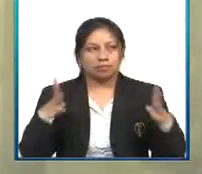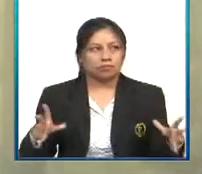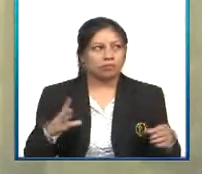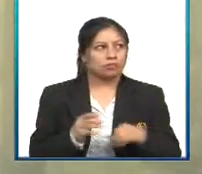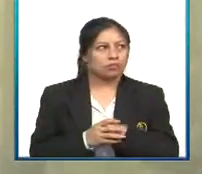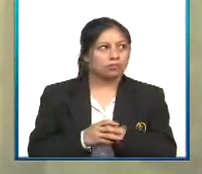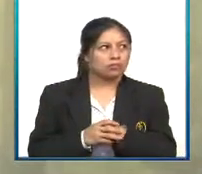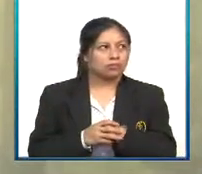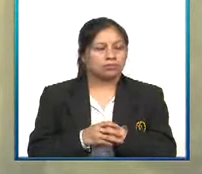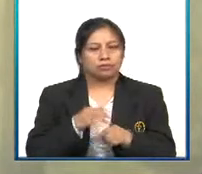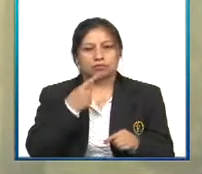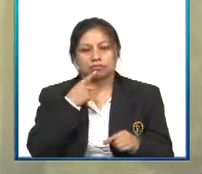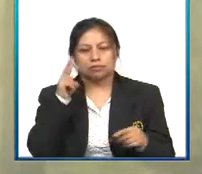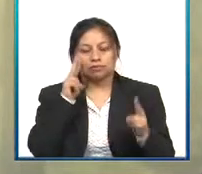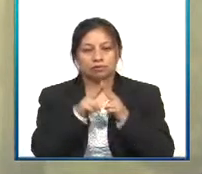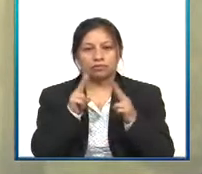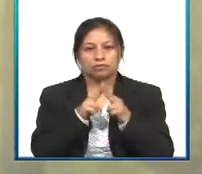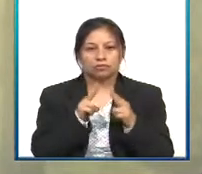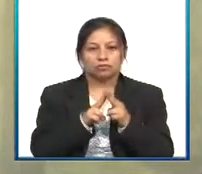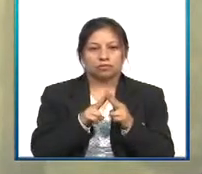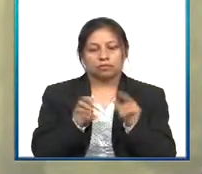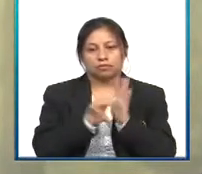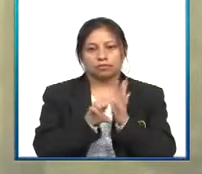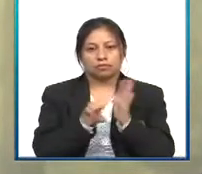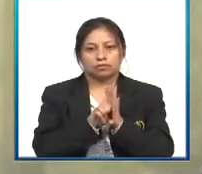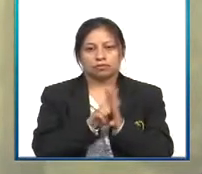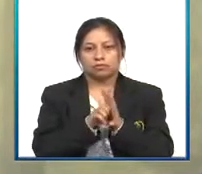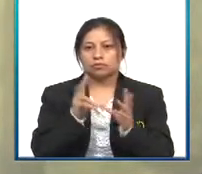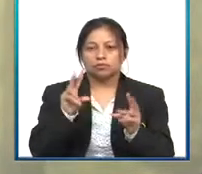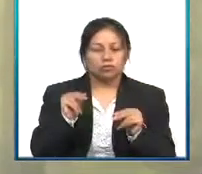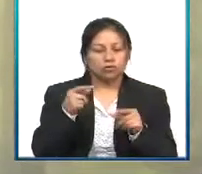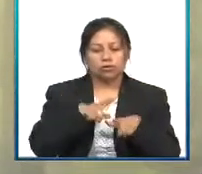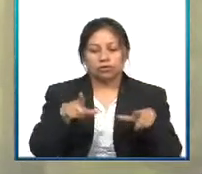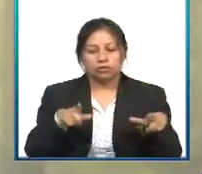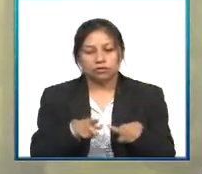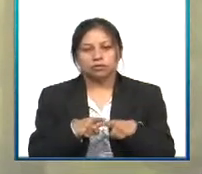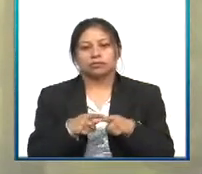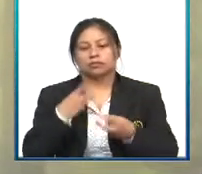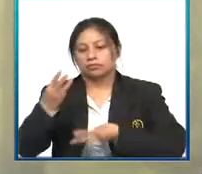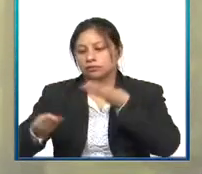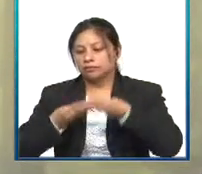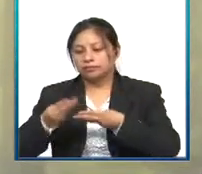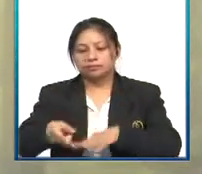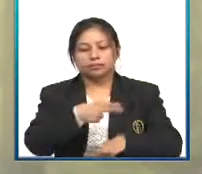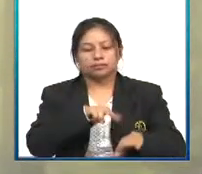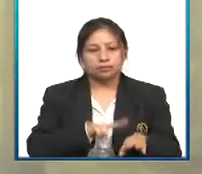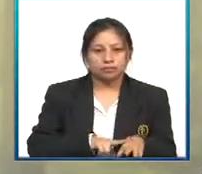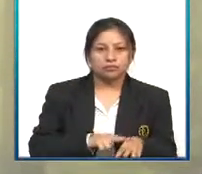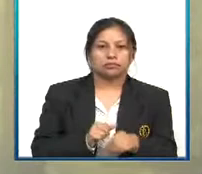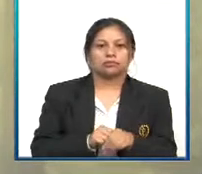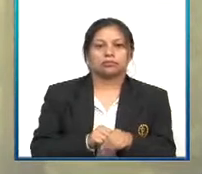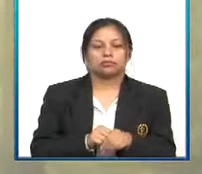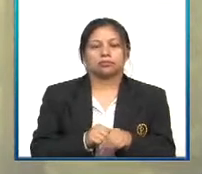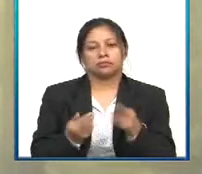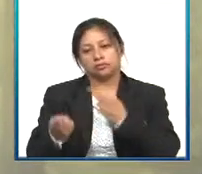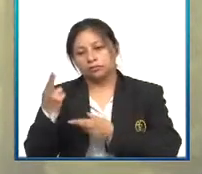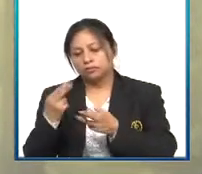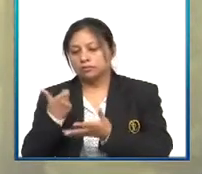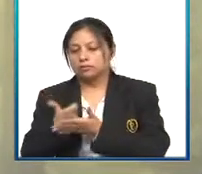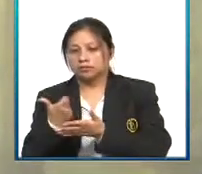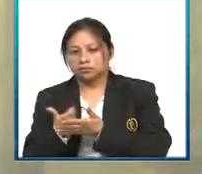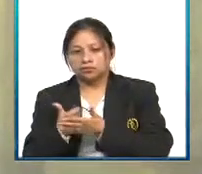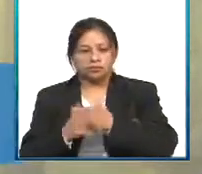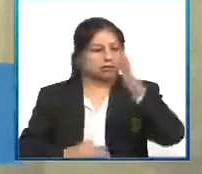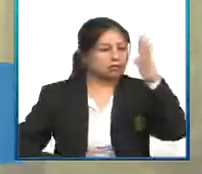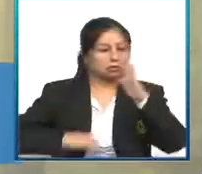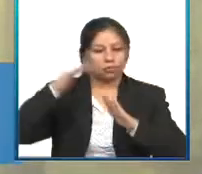Entonces, de hecho, había que ver aspectos como, por ejemplo, no desabastecer el Estado, el mercado nacional, ver los precios, que no se